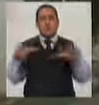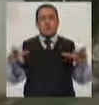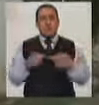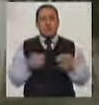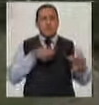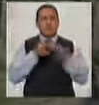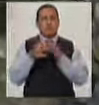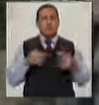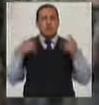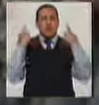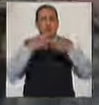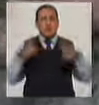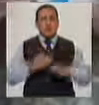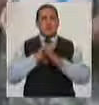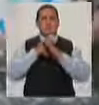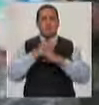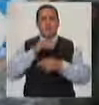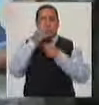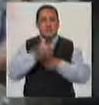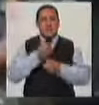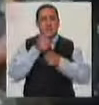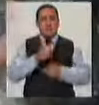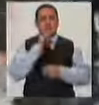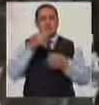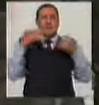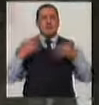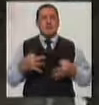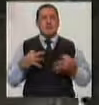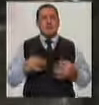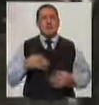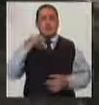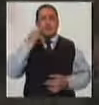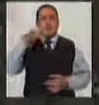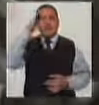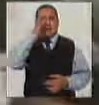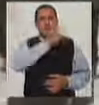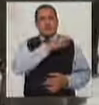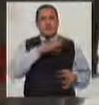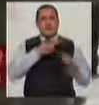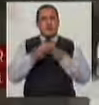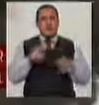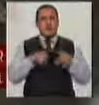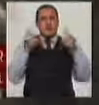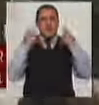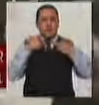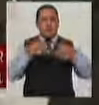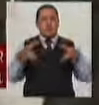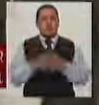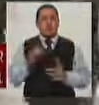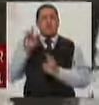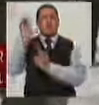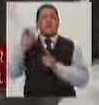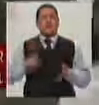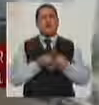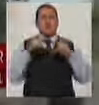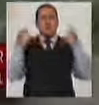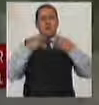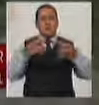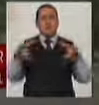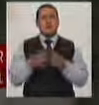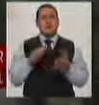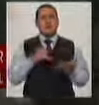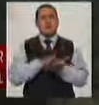tambo dictó disposiciones para evitar la minería informal el general resaltó la moral que tienen los miembros del ejército y las condiciones